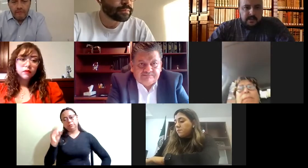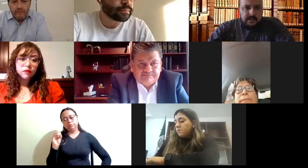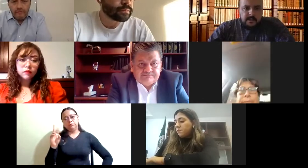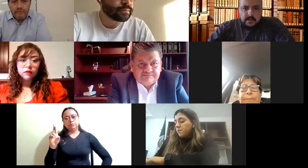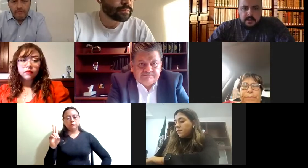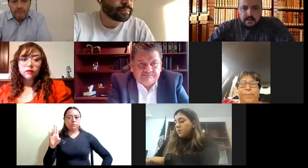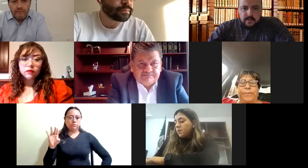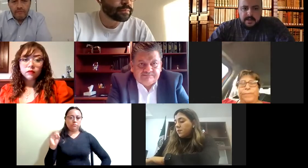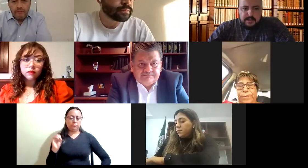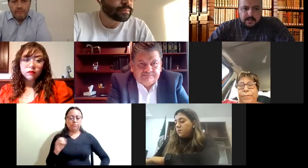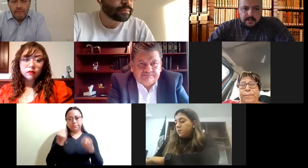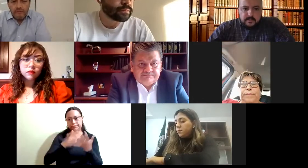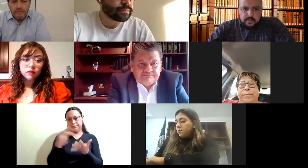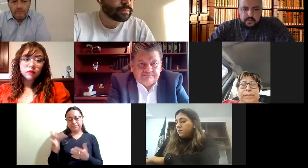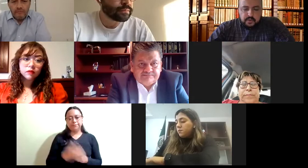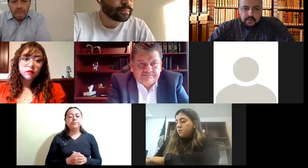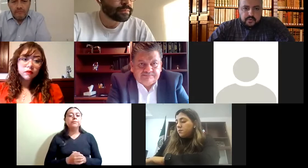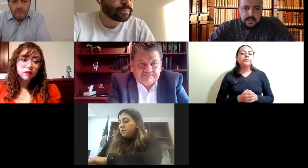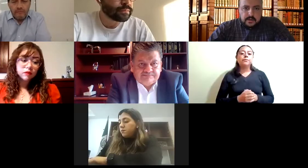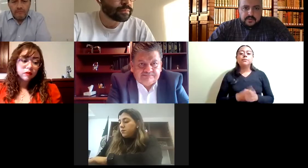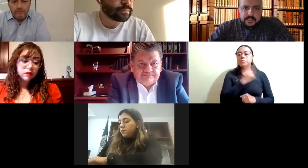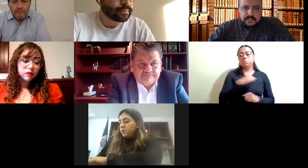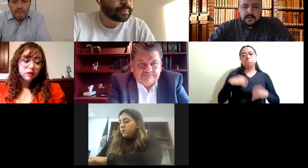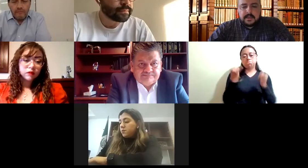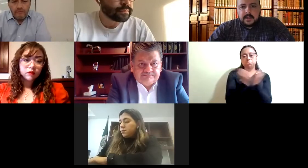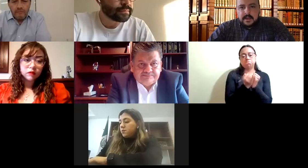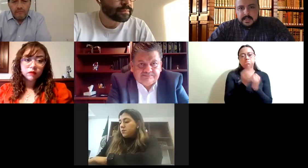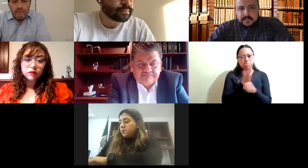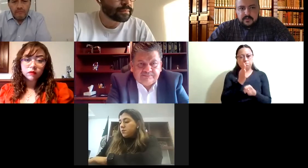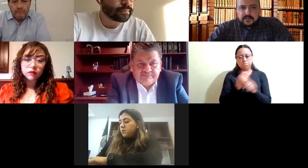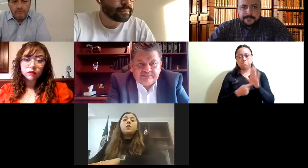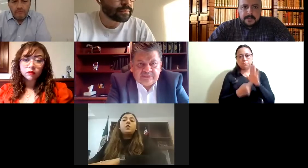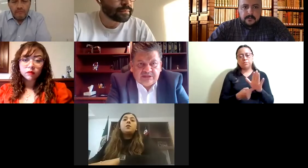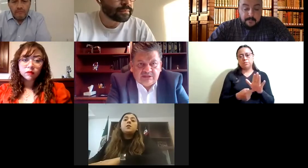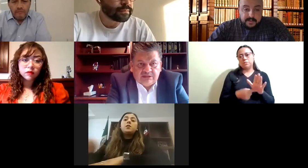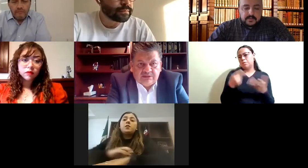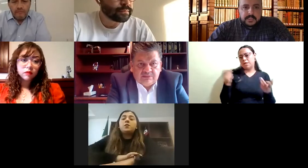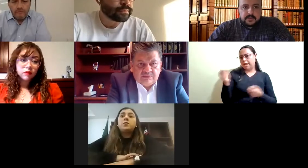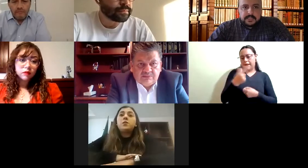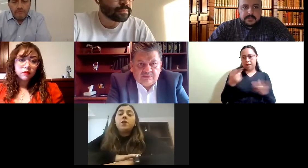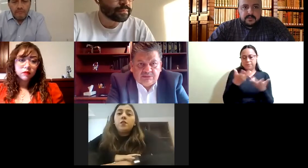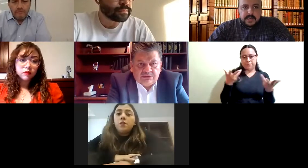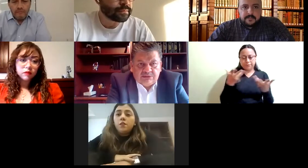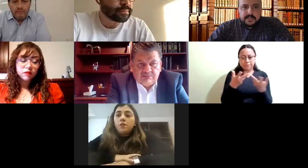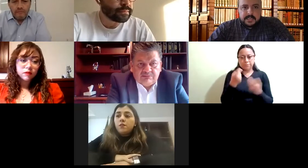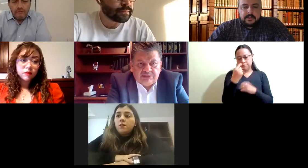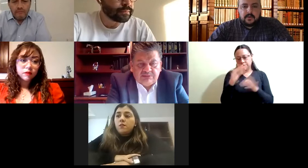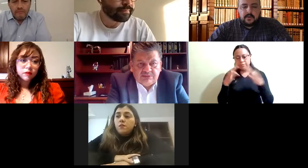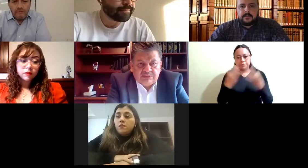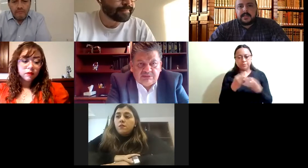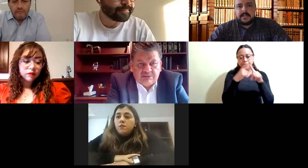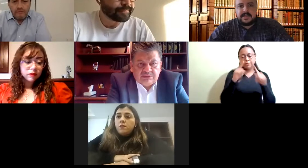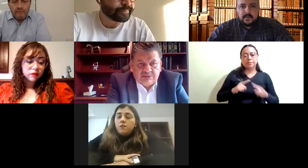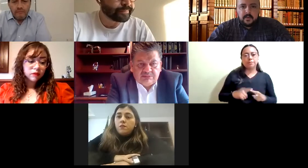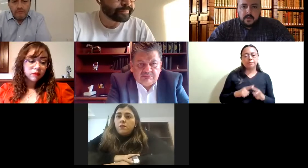gracias. Igualmente tenemos nosotros una consideración que hicimos, un par de consideraciones que hicimos llegar por